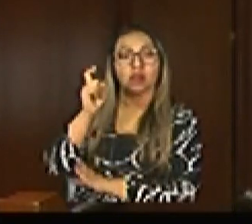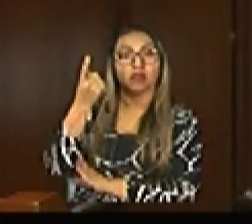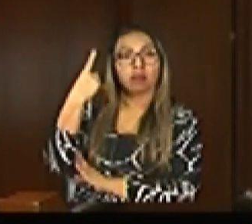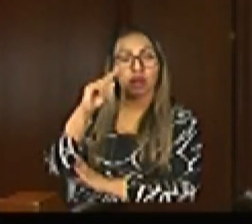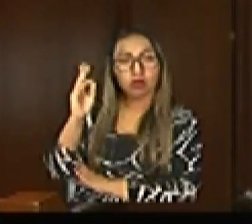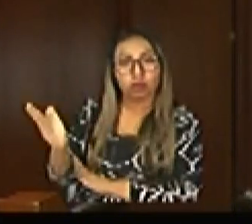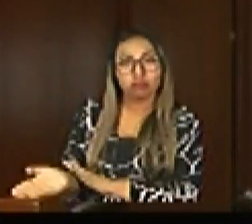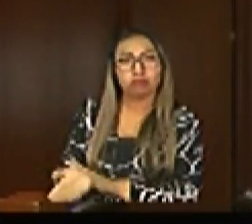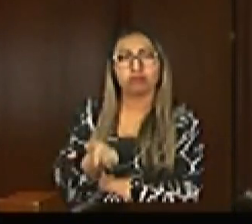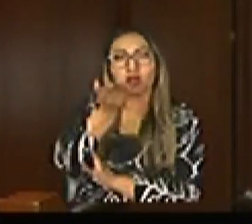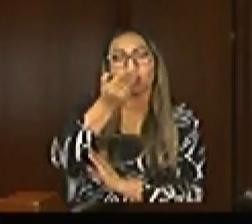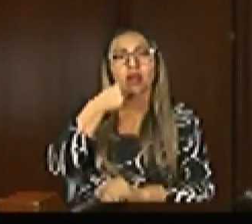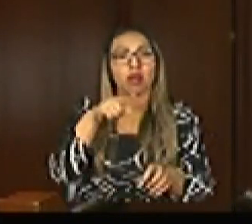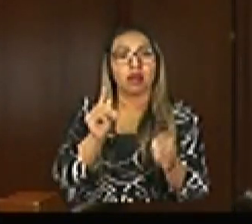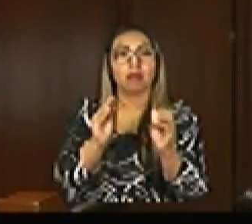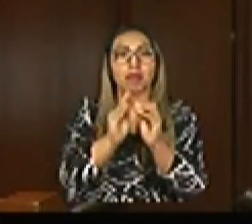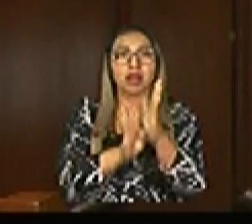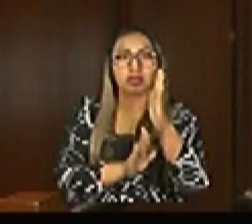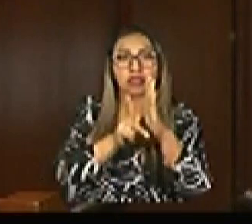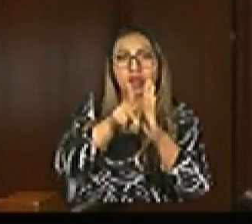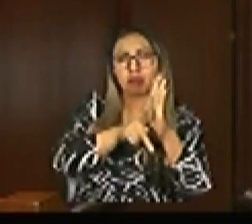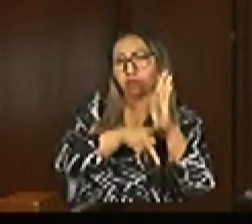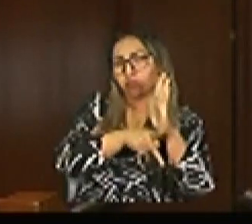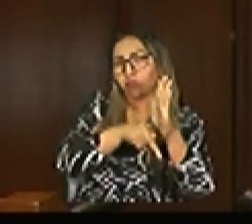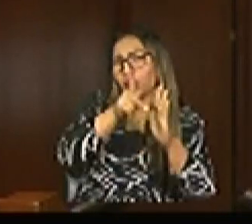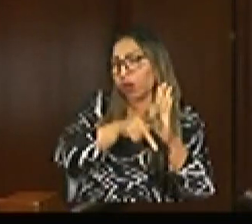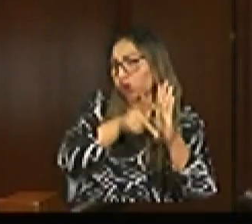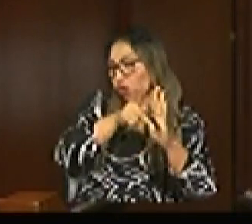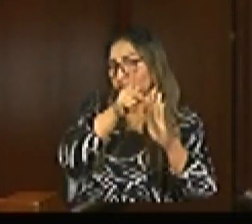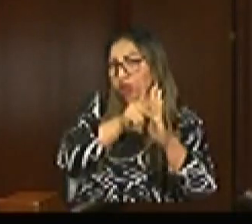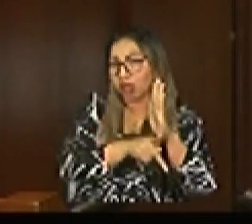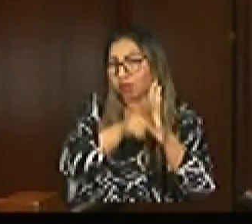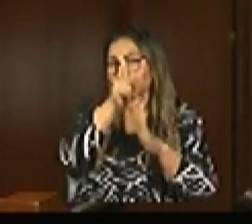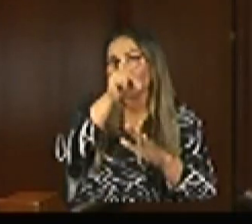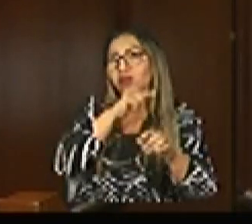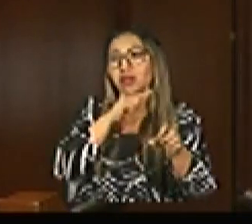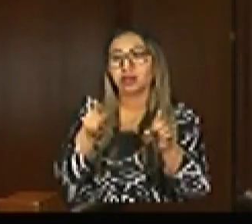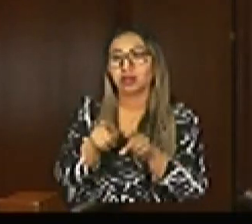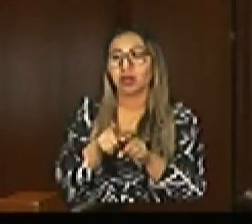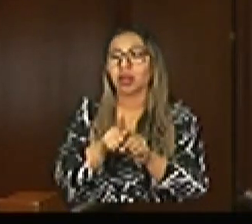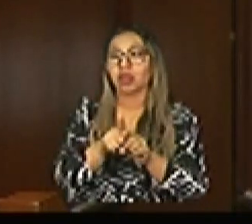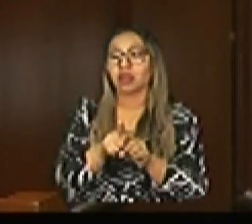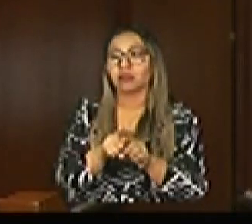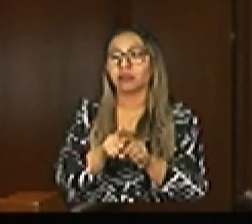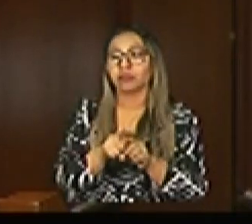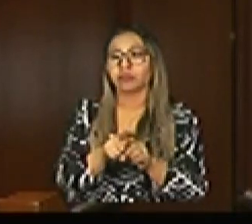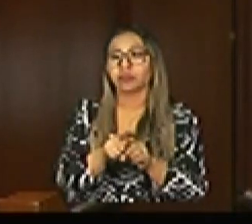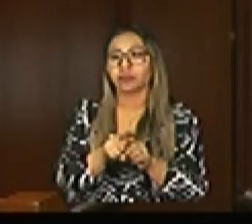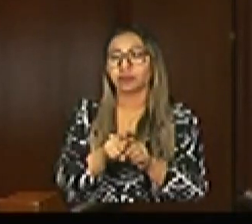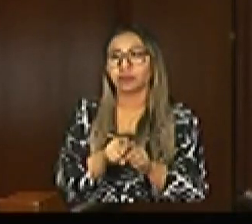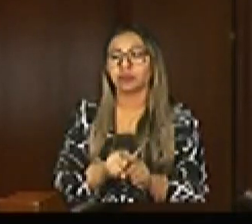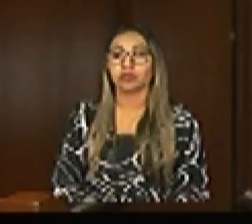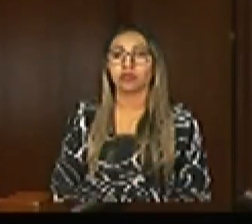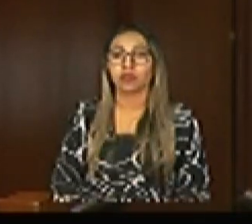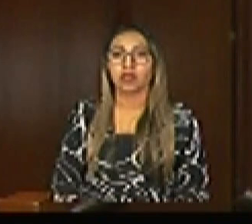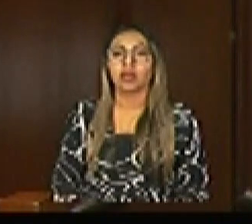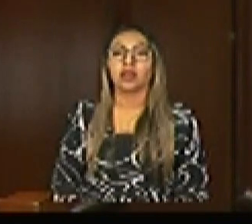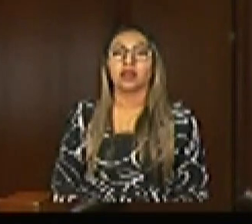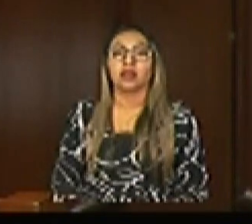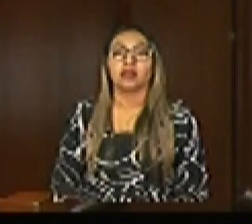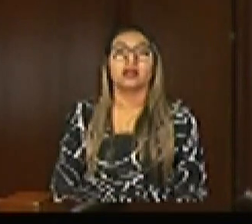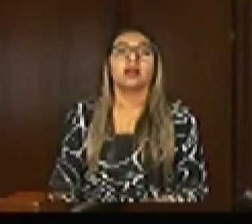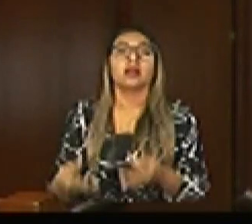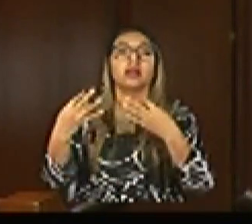aumentar progresivamente los programas de inversión gestionados por el Gobierno Nacional. La tarea de gestionar